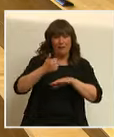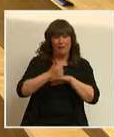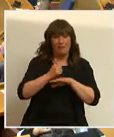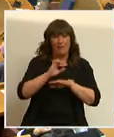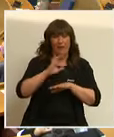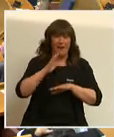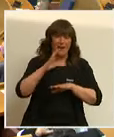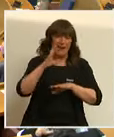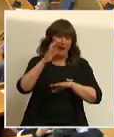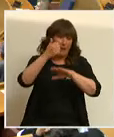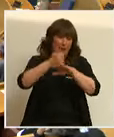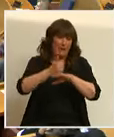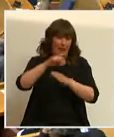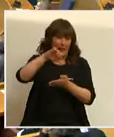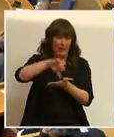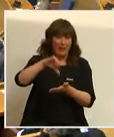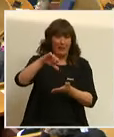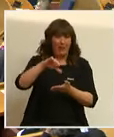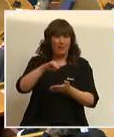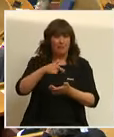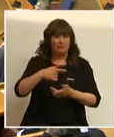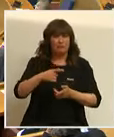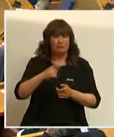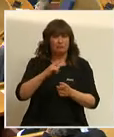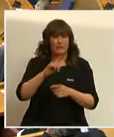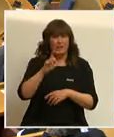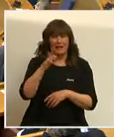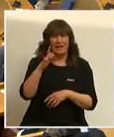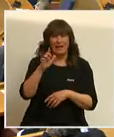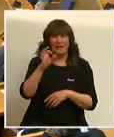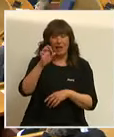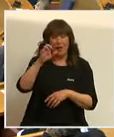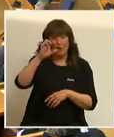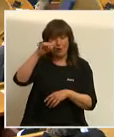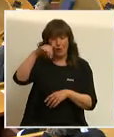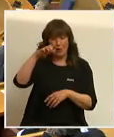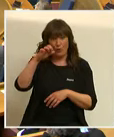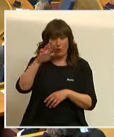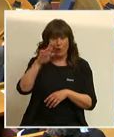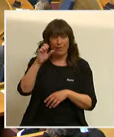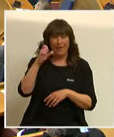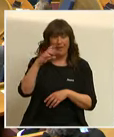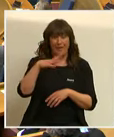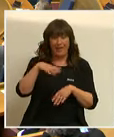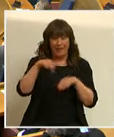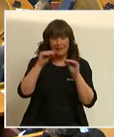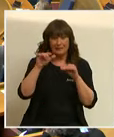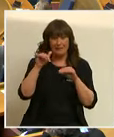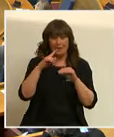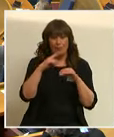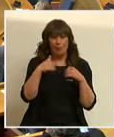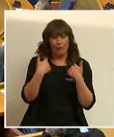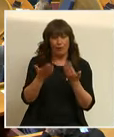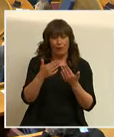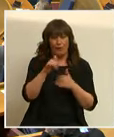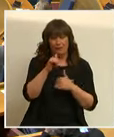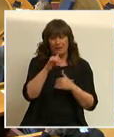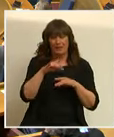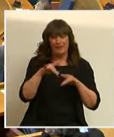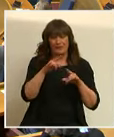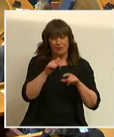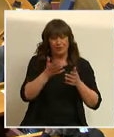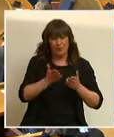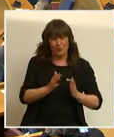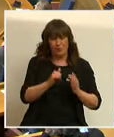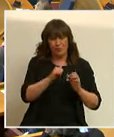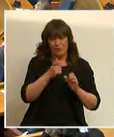reino. Consiguió detener las intenciones de doña Leonor de Castilla de donar a su hijo Fernando territorios valencianos que habían supuesto